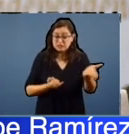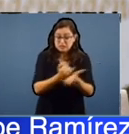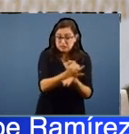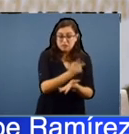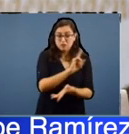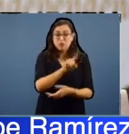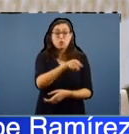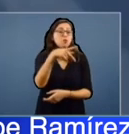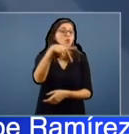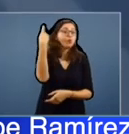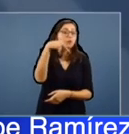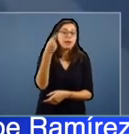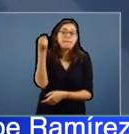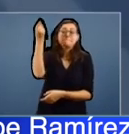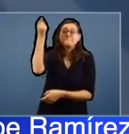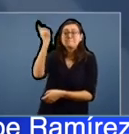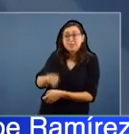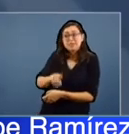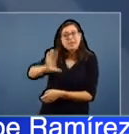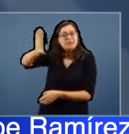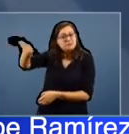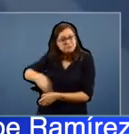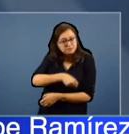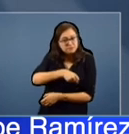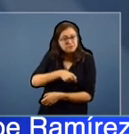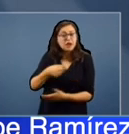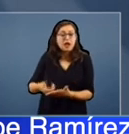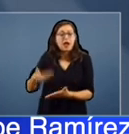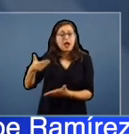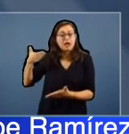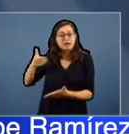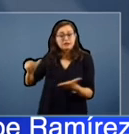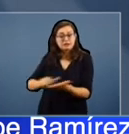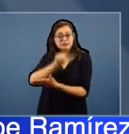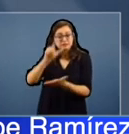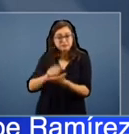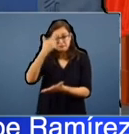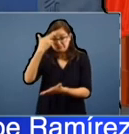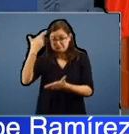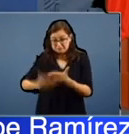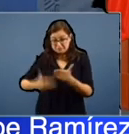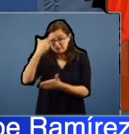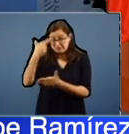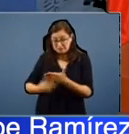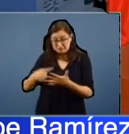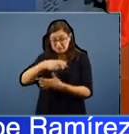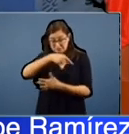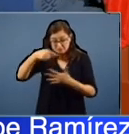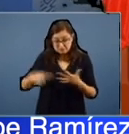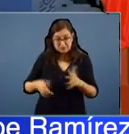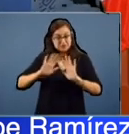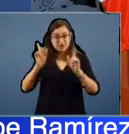Puebla, uh-huh, sí, precisamente en base a delitos que ya, por cierto, fueron derogados prácticamente en todas las